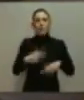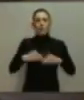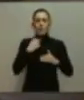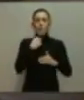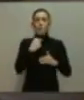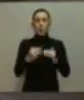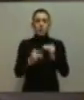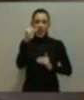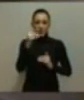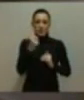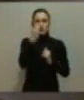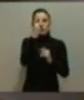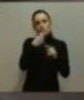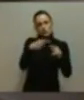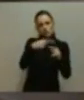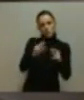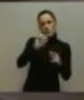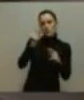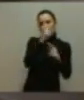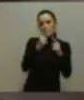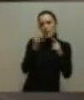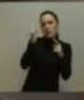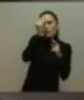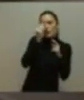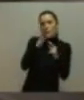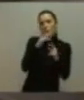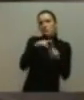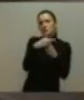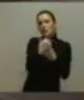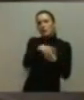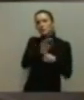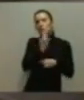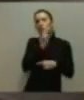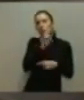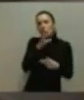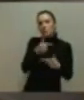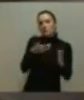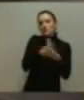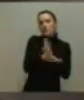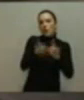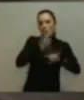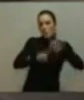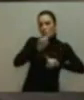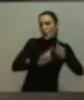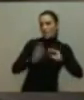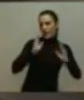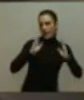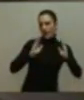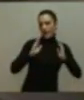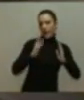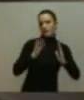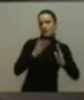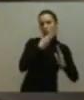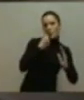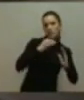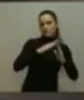Me va a permitir primero una reflexión de cómo entiendo que es la situación de la fractura que yo entiendo generacional. Y hablamos de un sentimiento subjetivo,